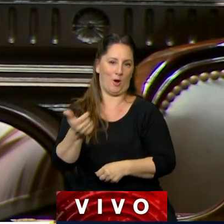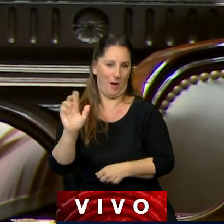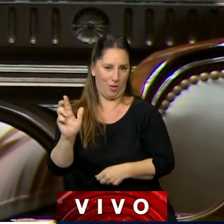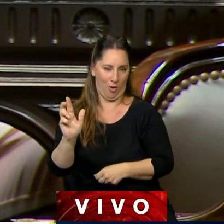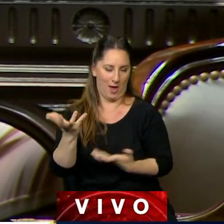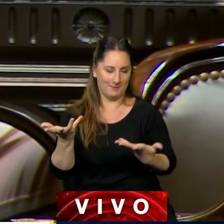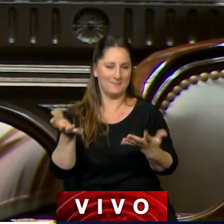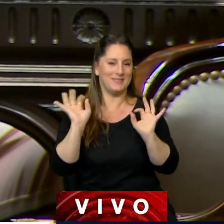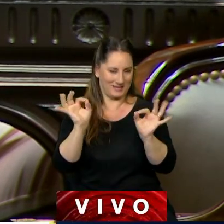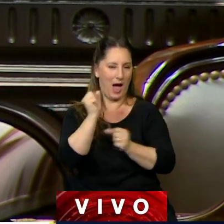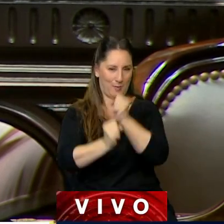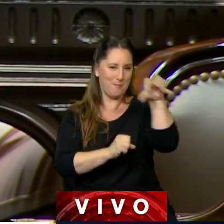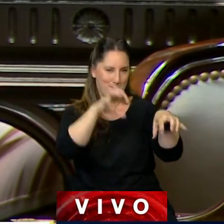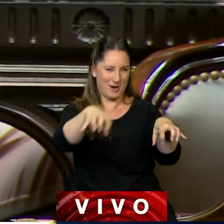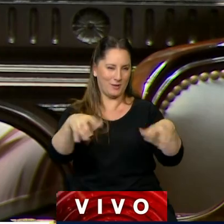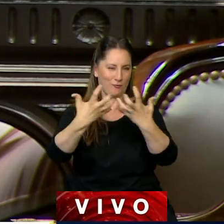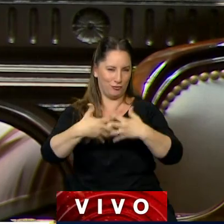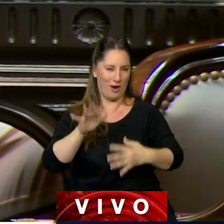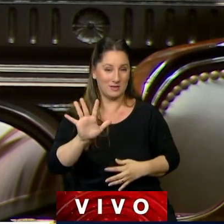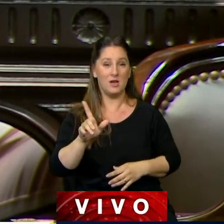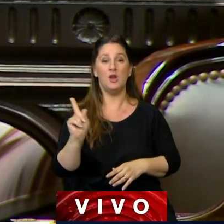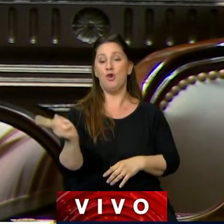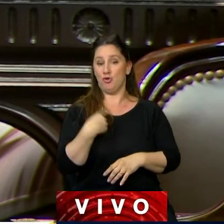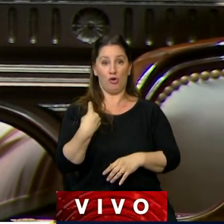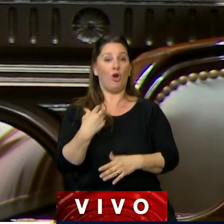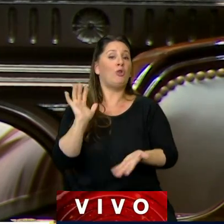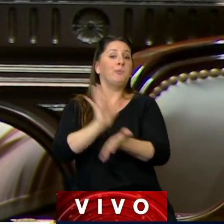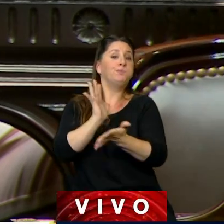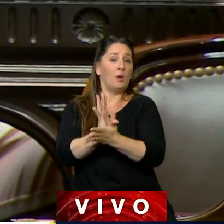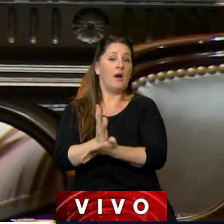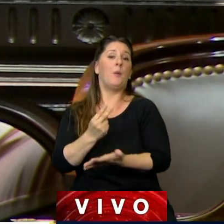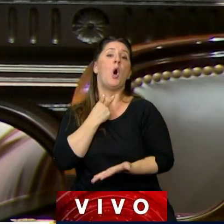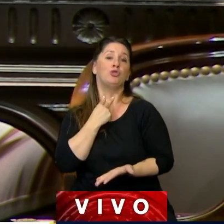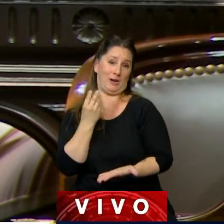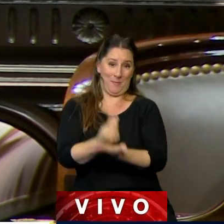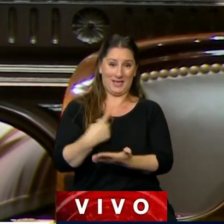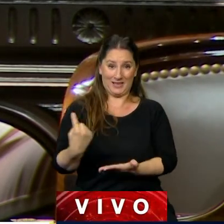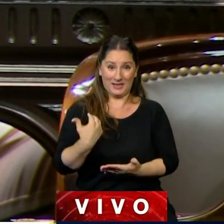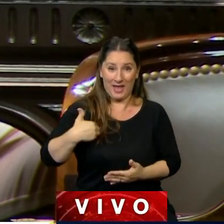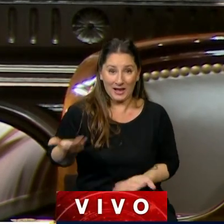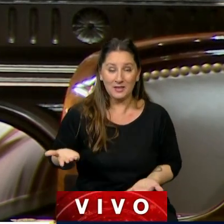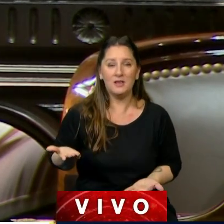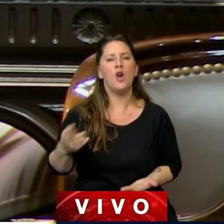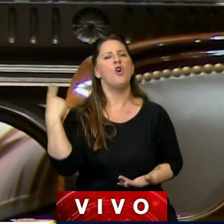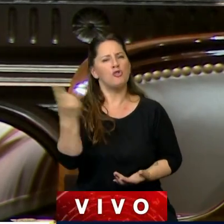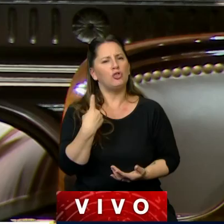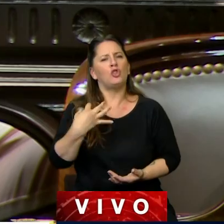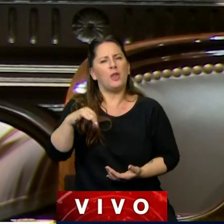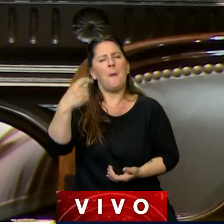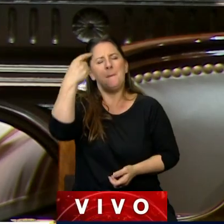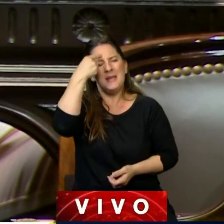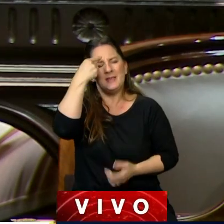Entonces, como desde esta Cámara somos la voz del pueblo de los argentinos, tenemos que preguntarnos y